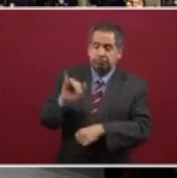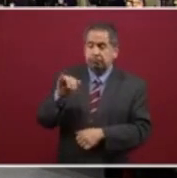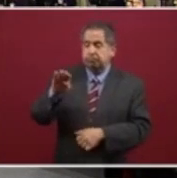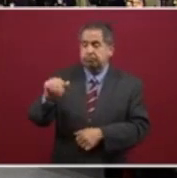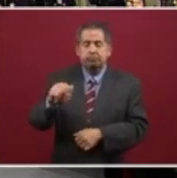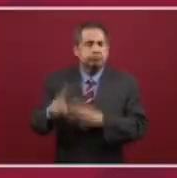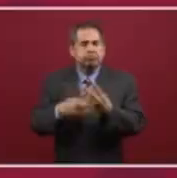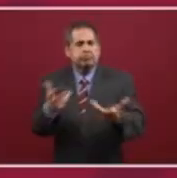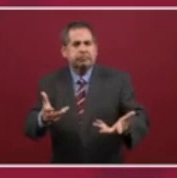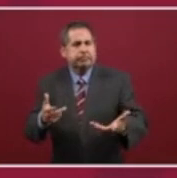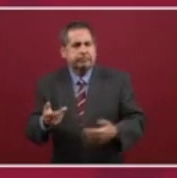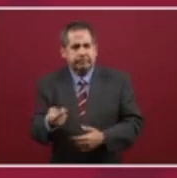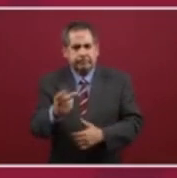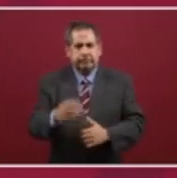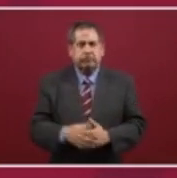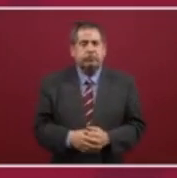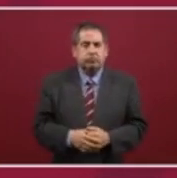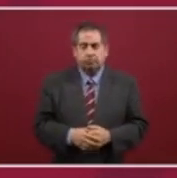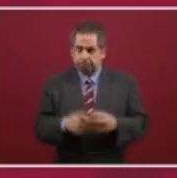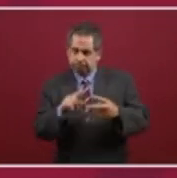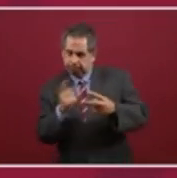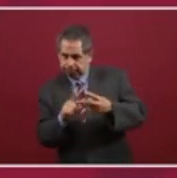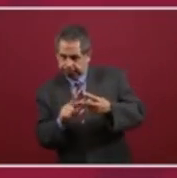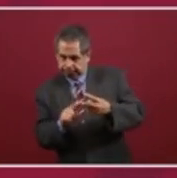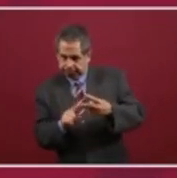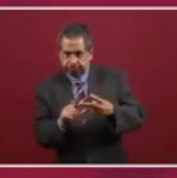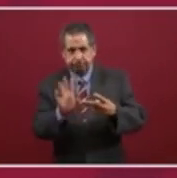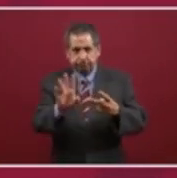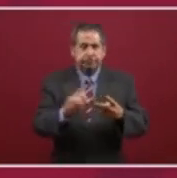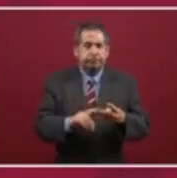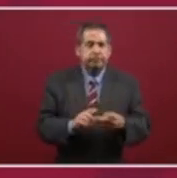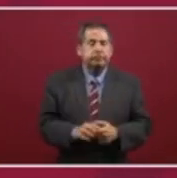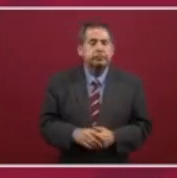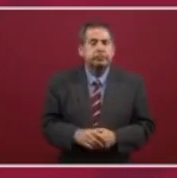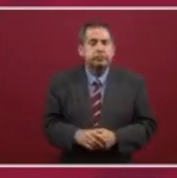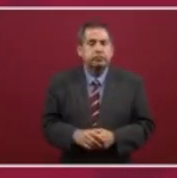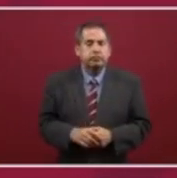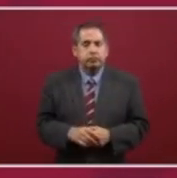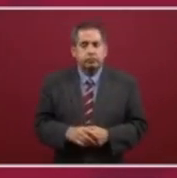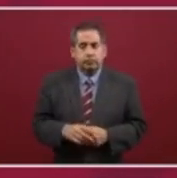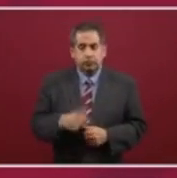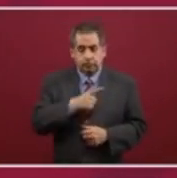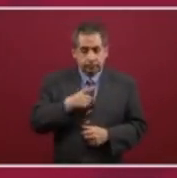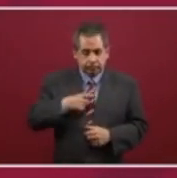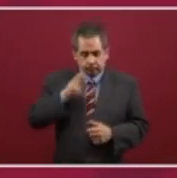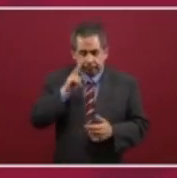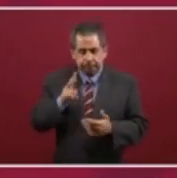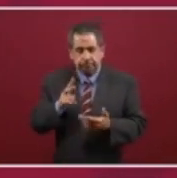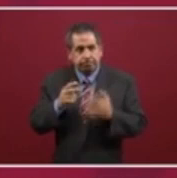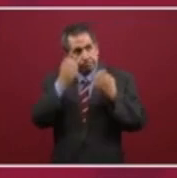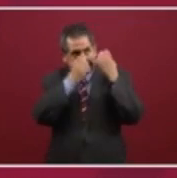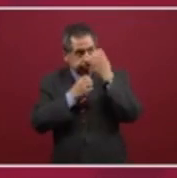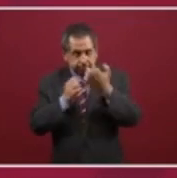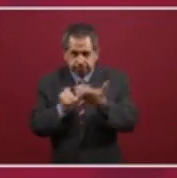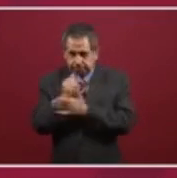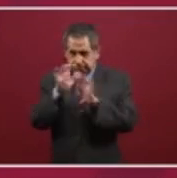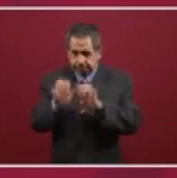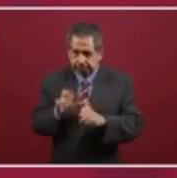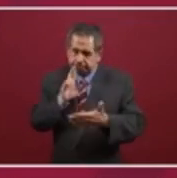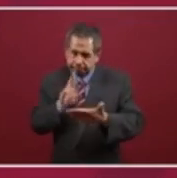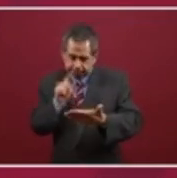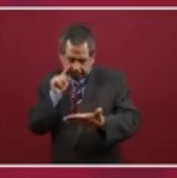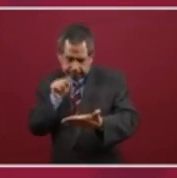Bueno, sobre esto último, que se revise el dictamen y